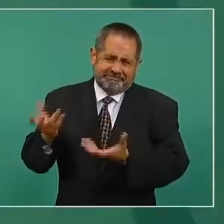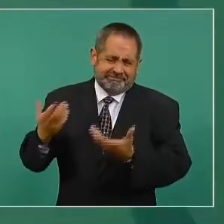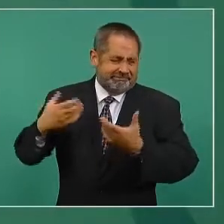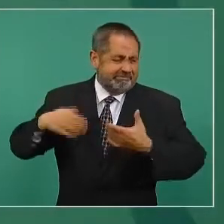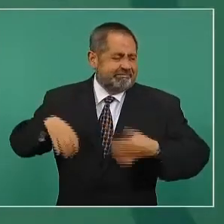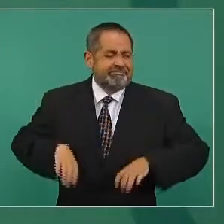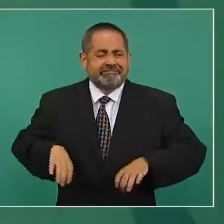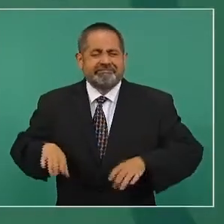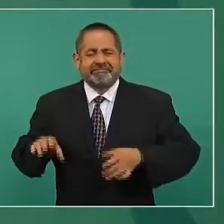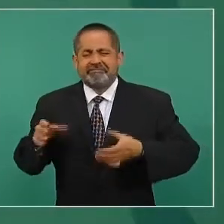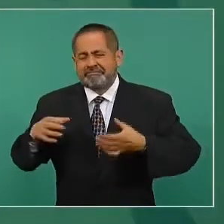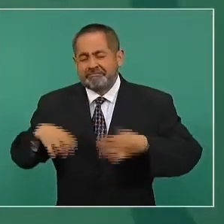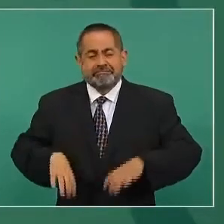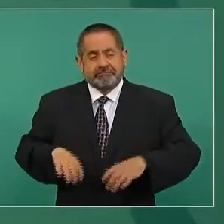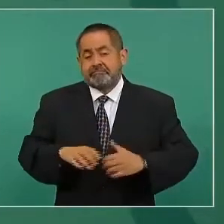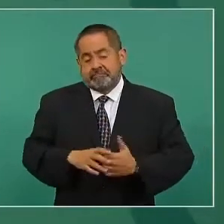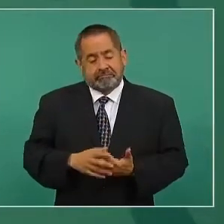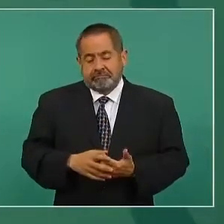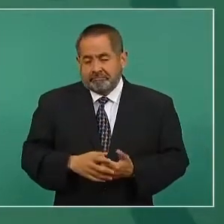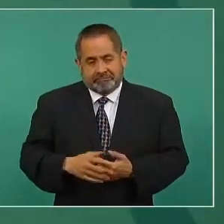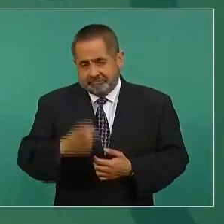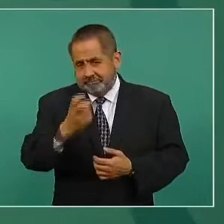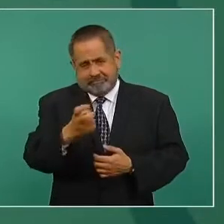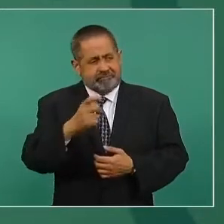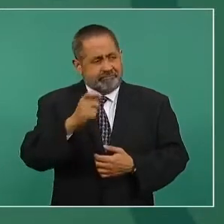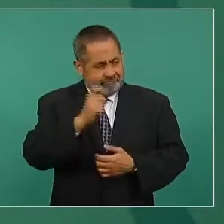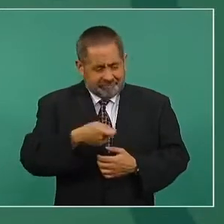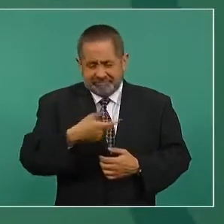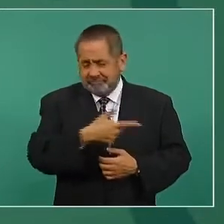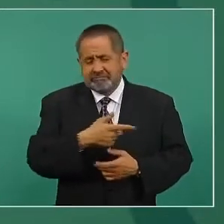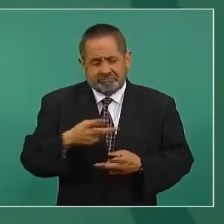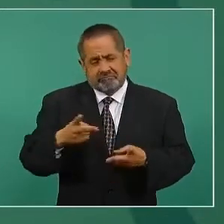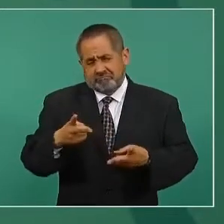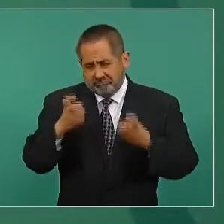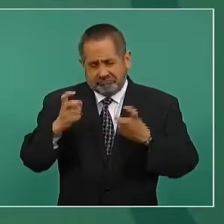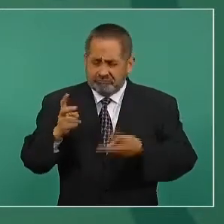porque hay que llamar a las cosas por su nombre.